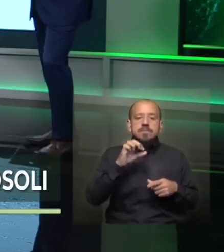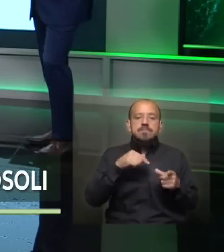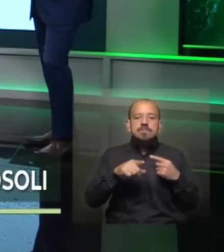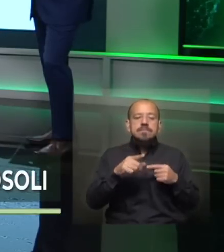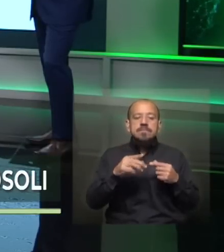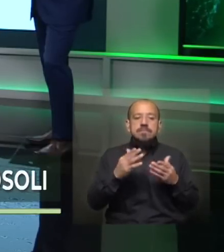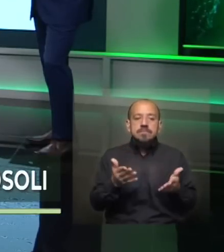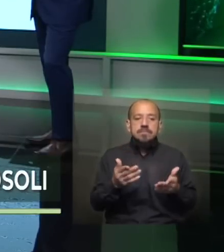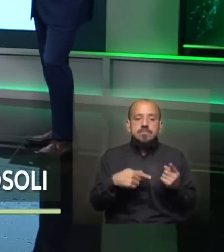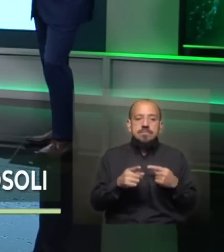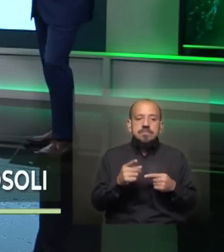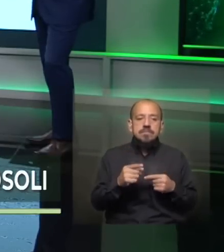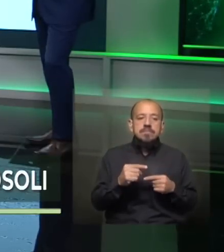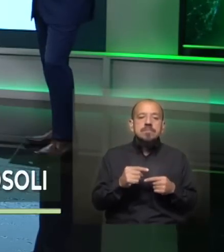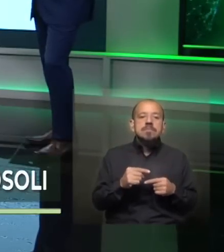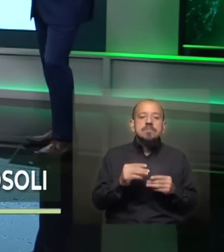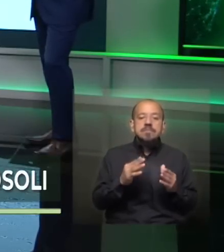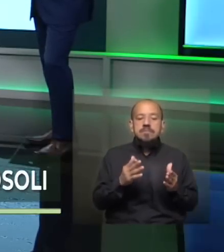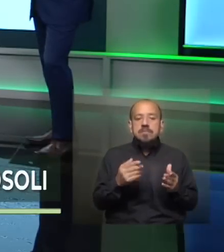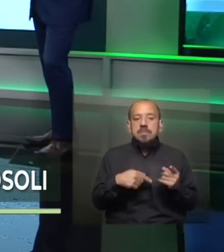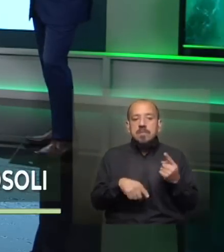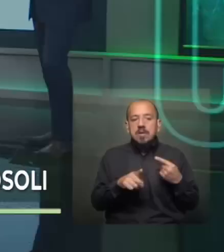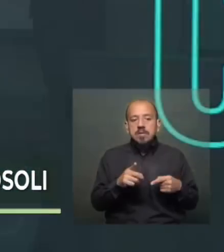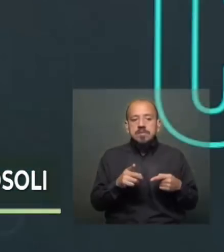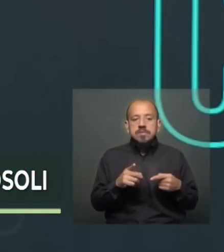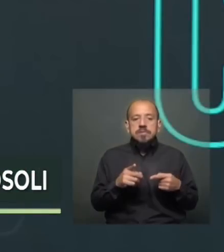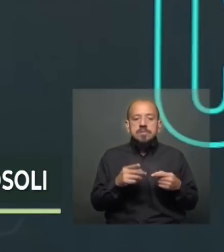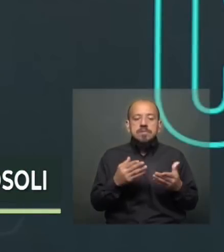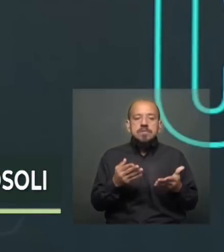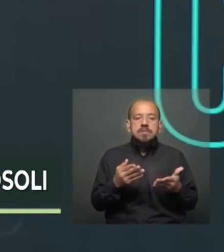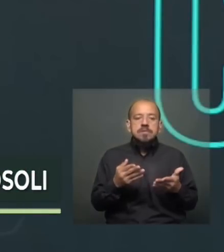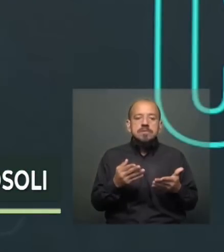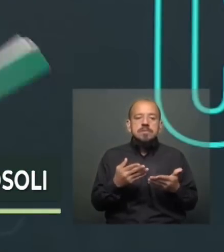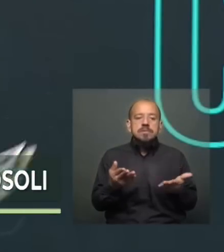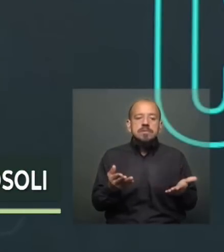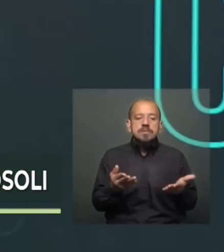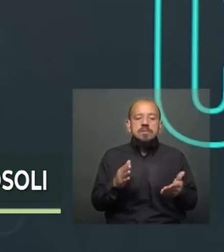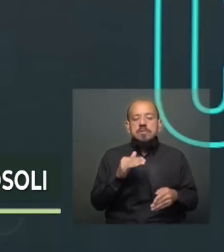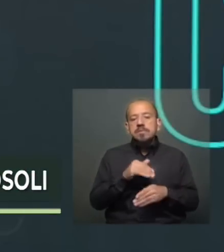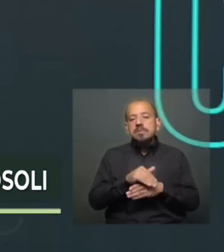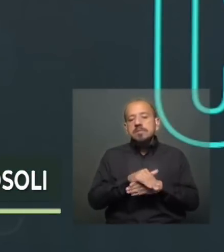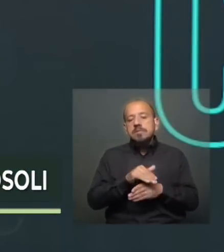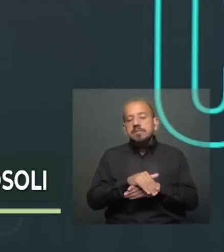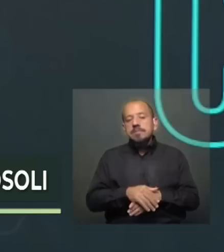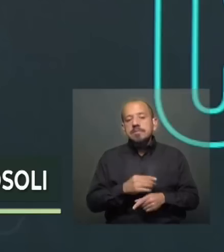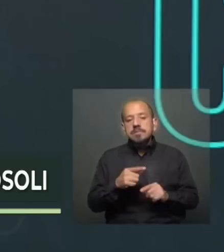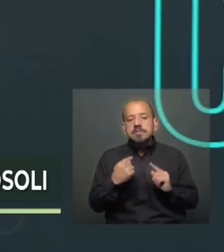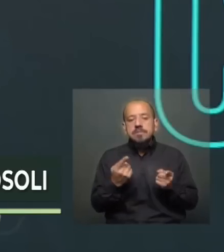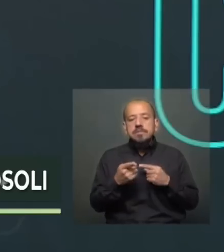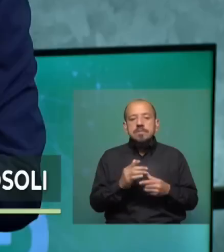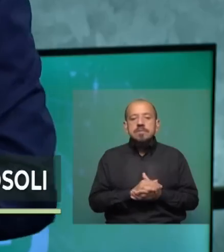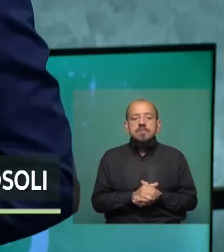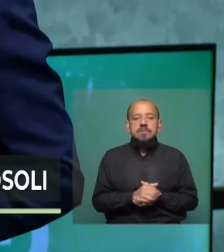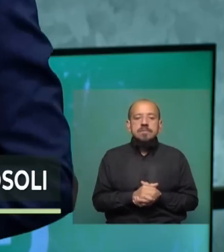este ensayo que no es flaco no es gordito y sin embargo es un Best seller Así que nos felicitamos a todos los lectores del mundo por eso